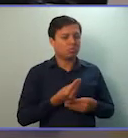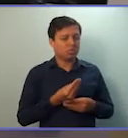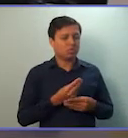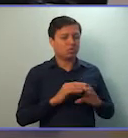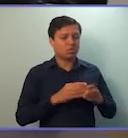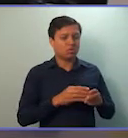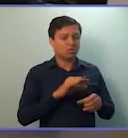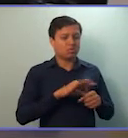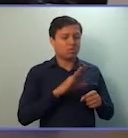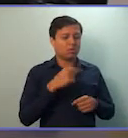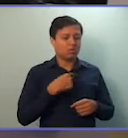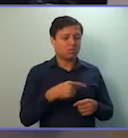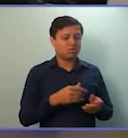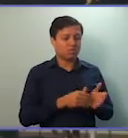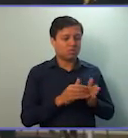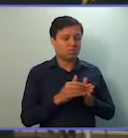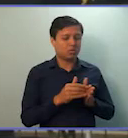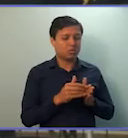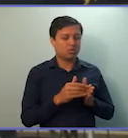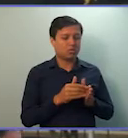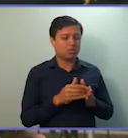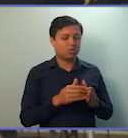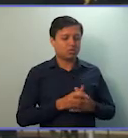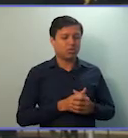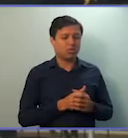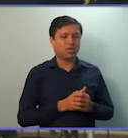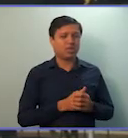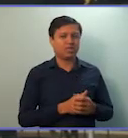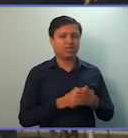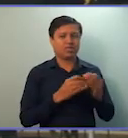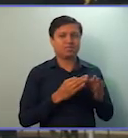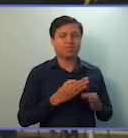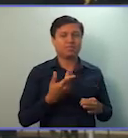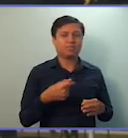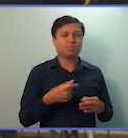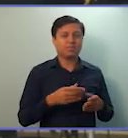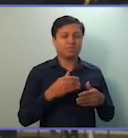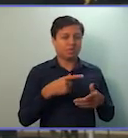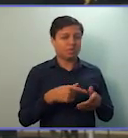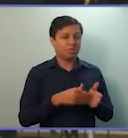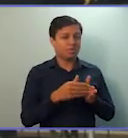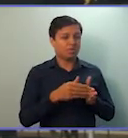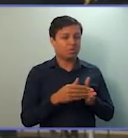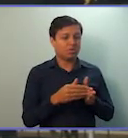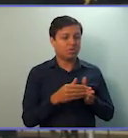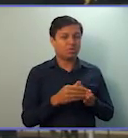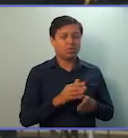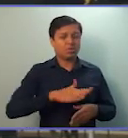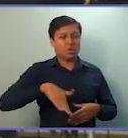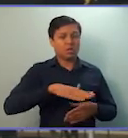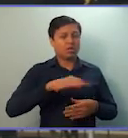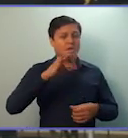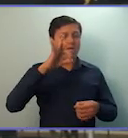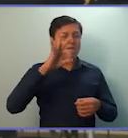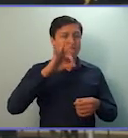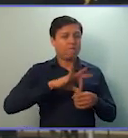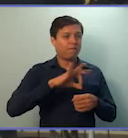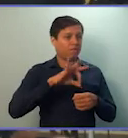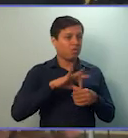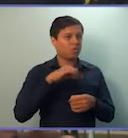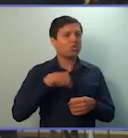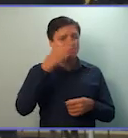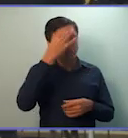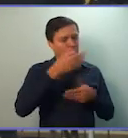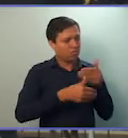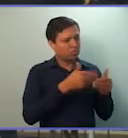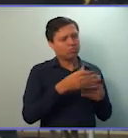de a inicialmente luego que abran las instalaciones de donde van a ser los centros de votación y creo que hay un procedimiento